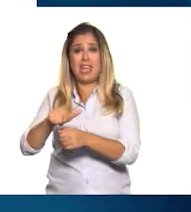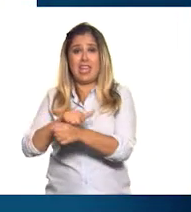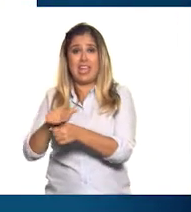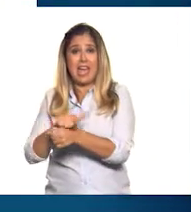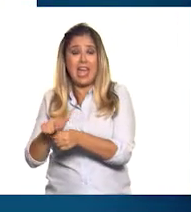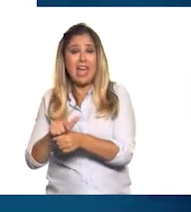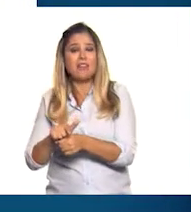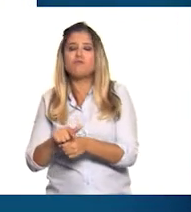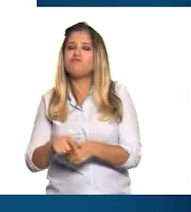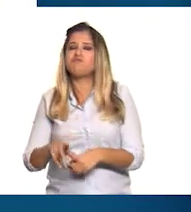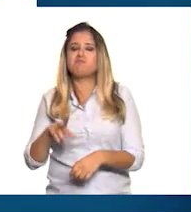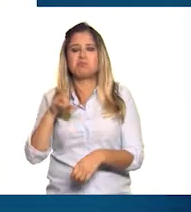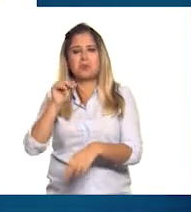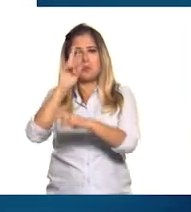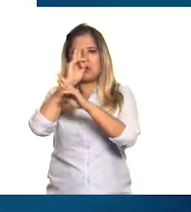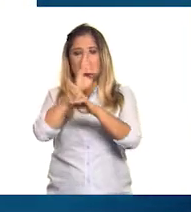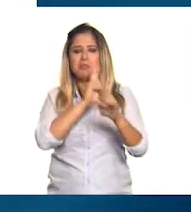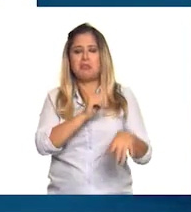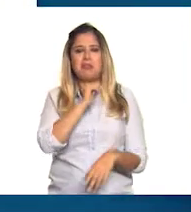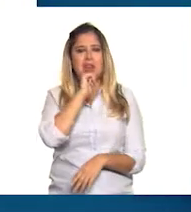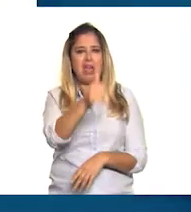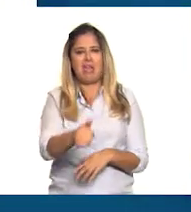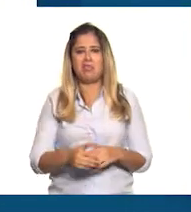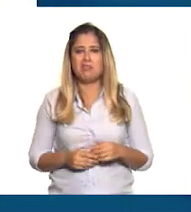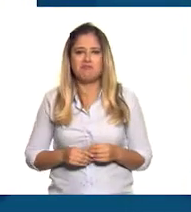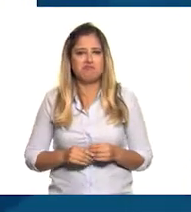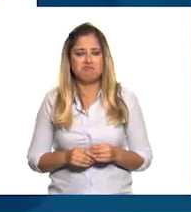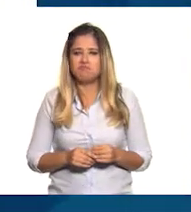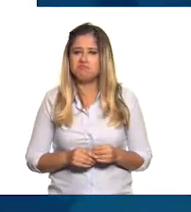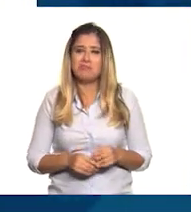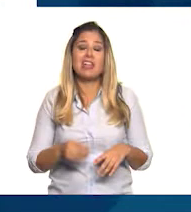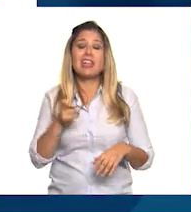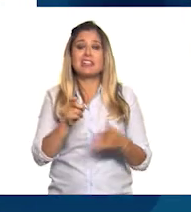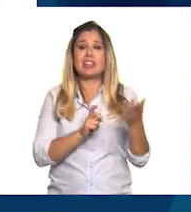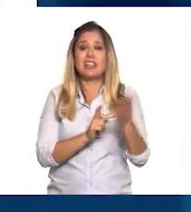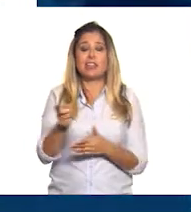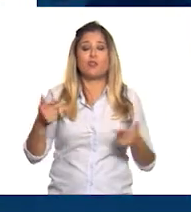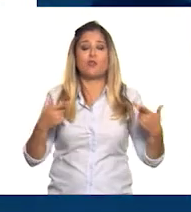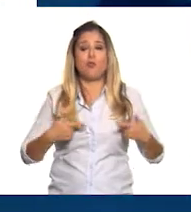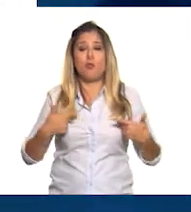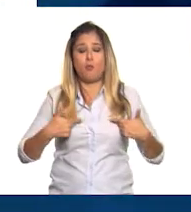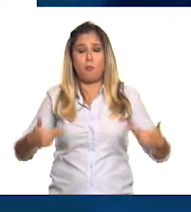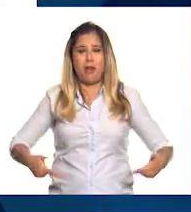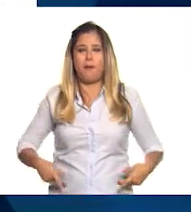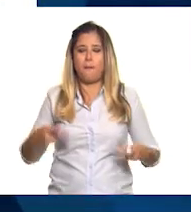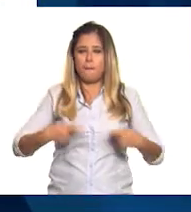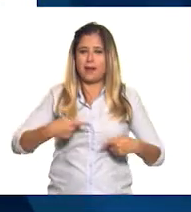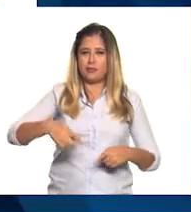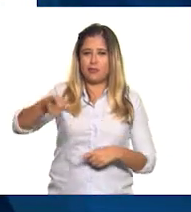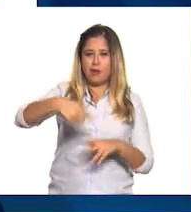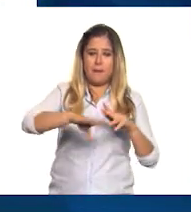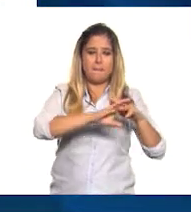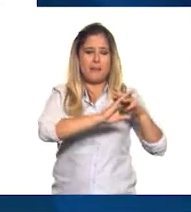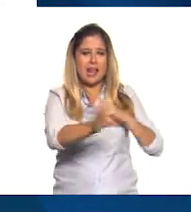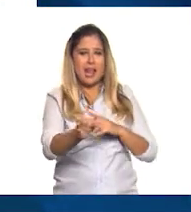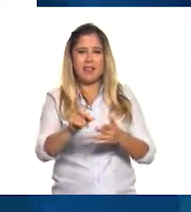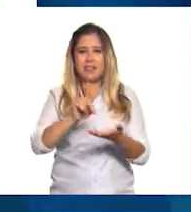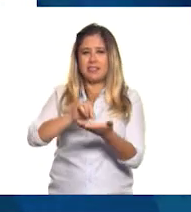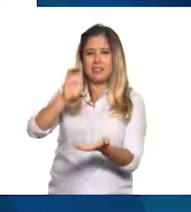no se respetan o se respetan poco, pero principalmente los derechos de las personas homosexuales, migrantes e